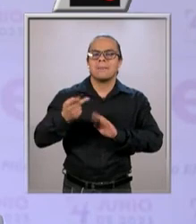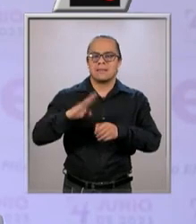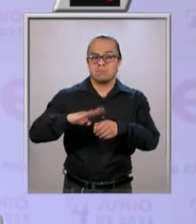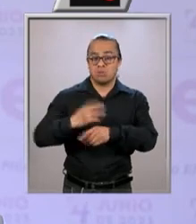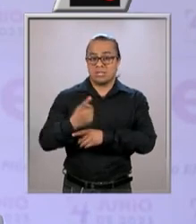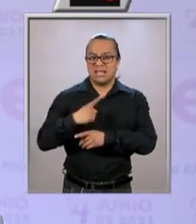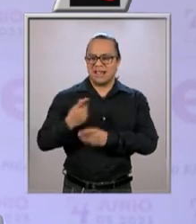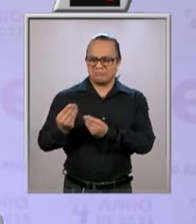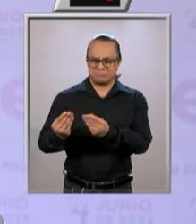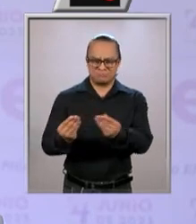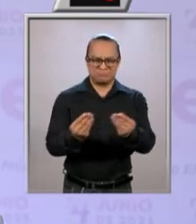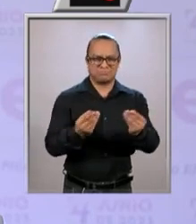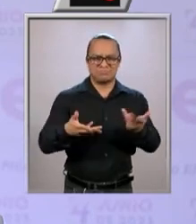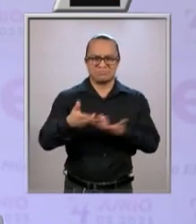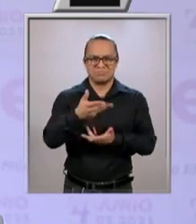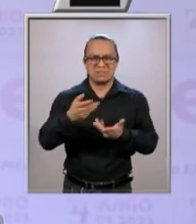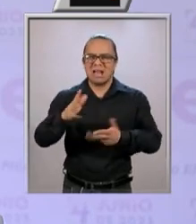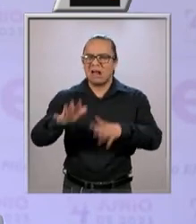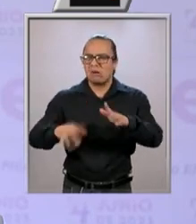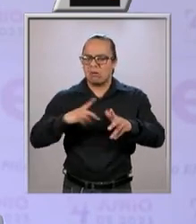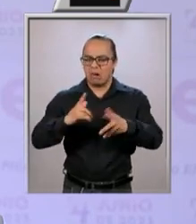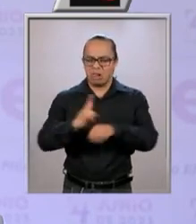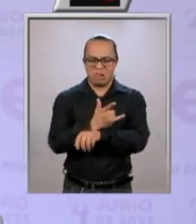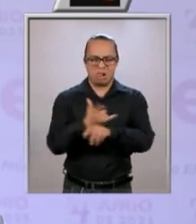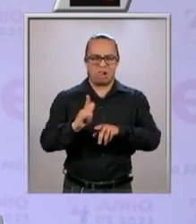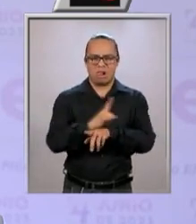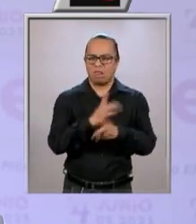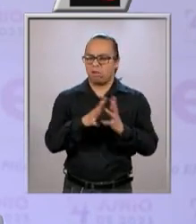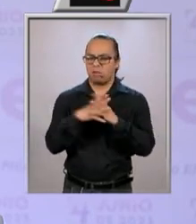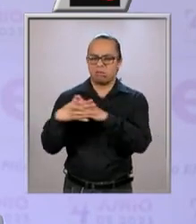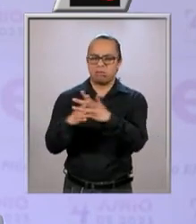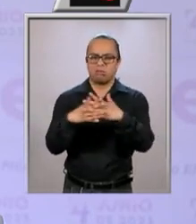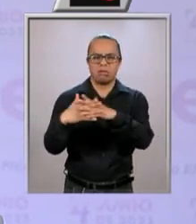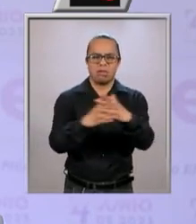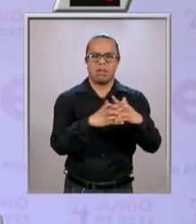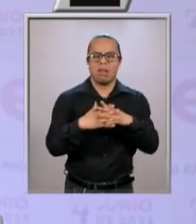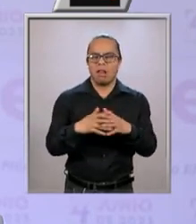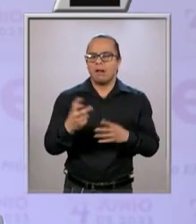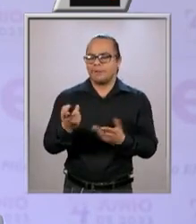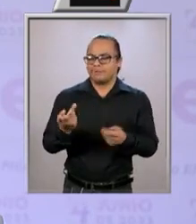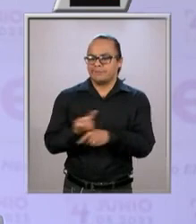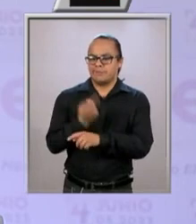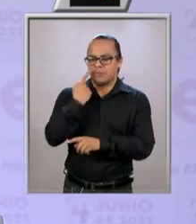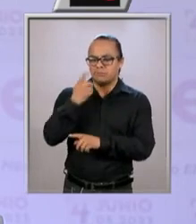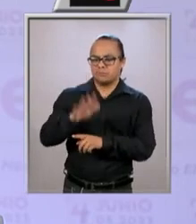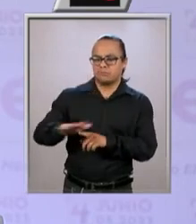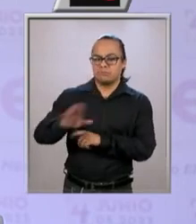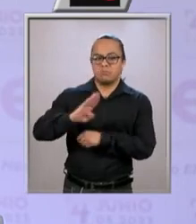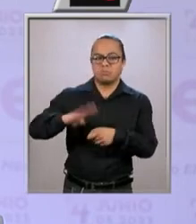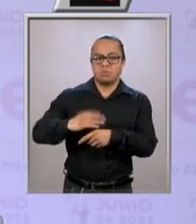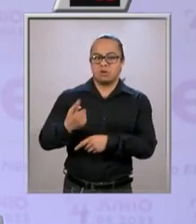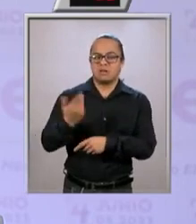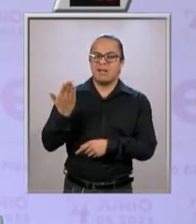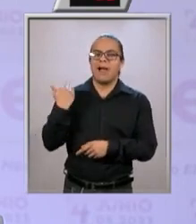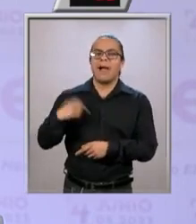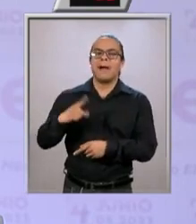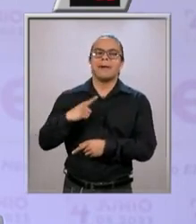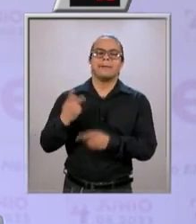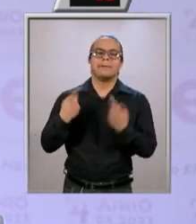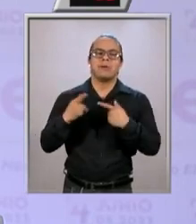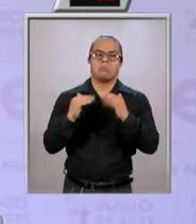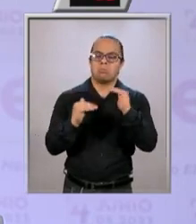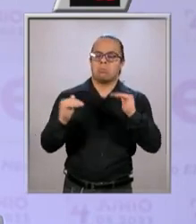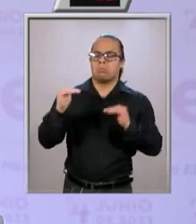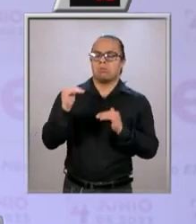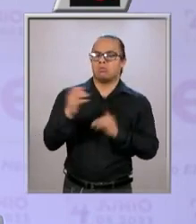transporte tolerado hay mucha desorganización y Eso provoca y ha sido Gracias precisamente al clientelismo Que de momento se tiene que